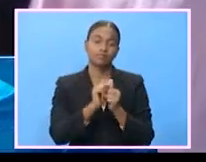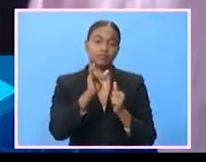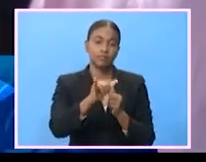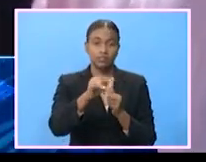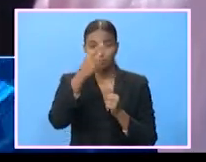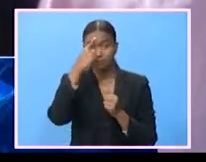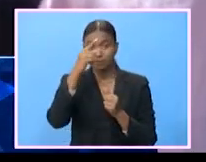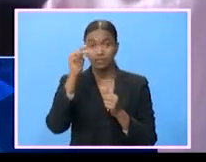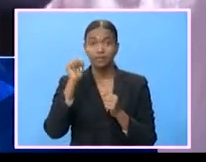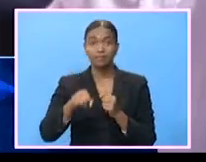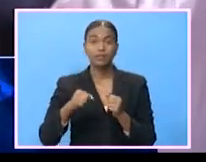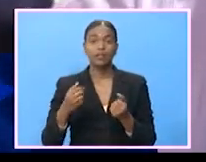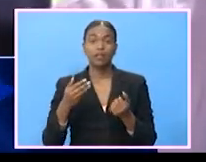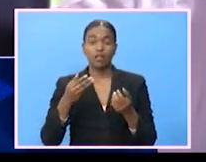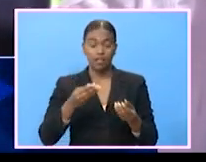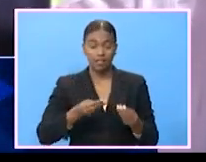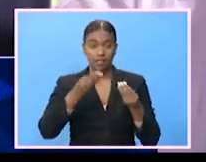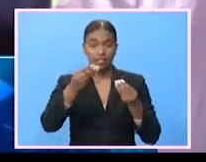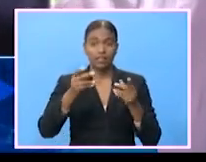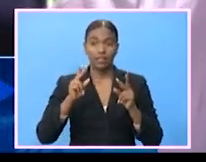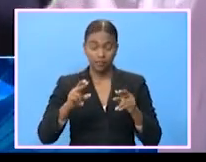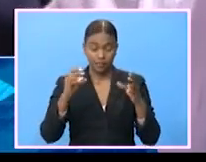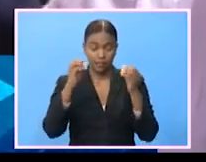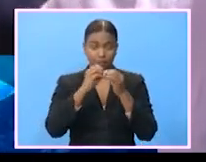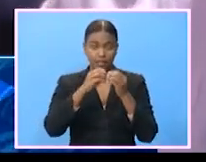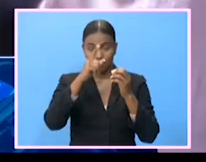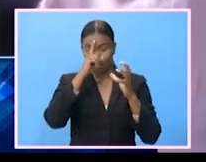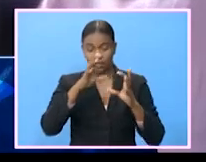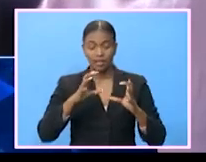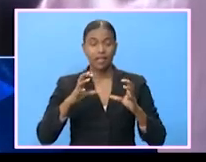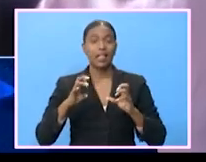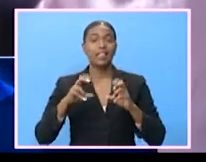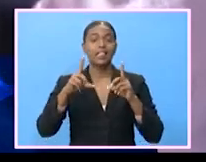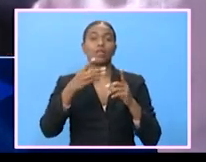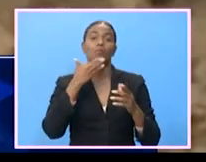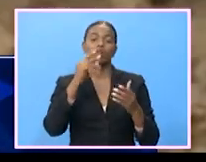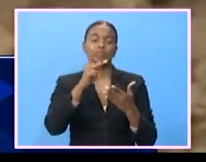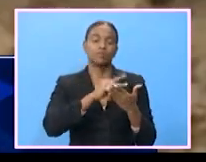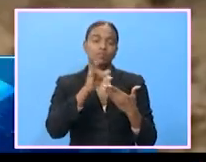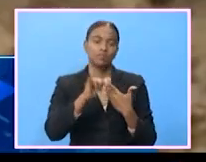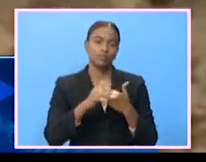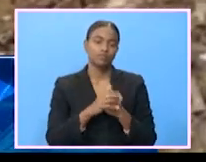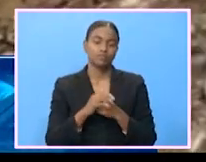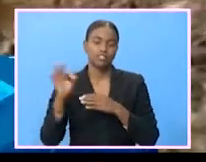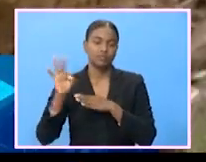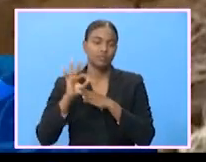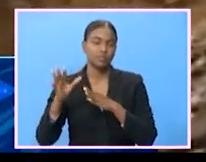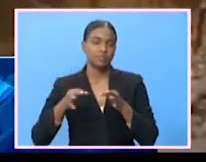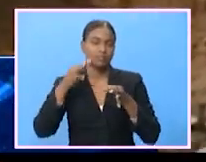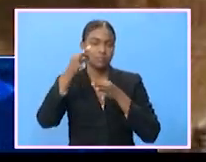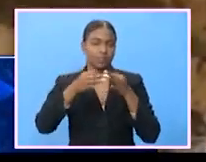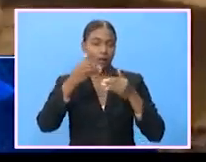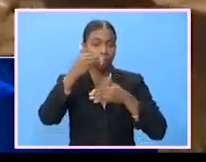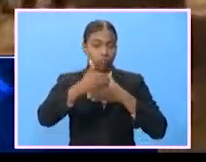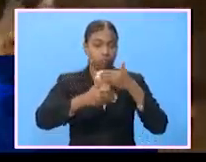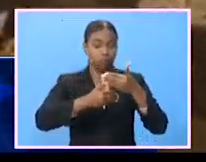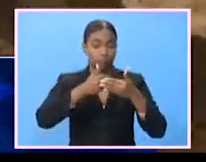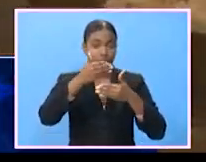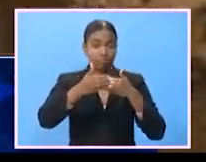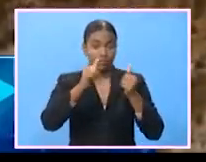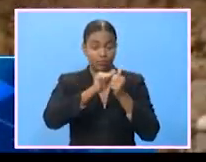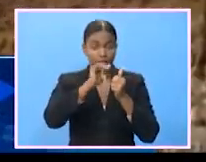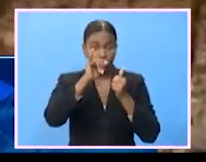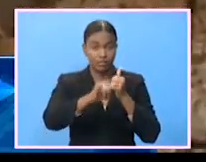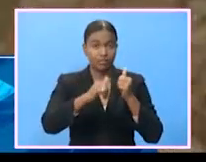para conferirle agilidad a la realización de estos proyectos. El funcionario explicó que los avances físicos de la